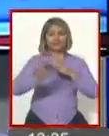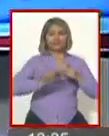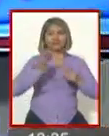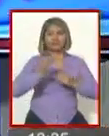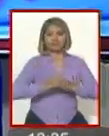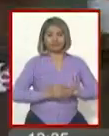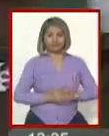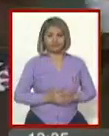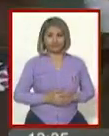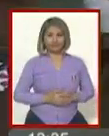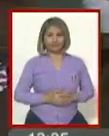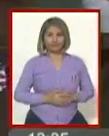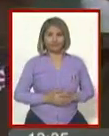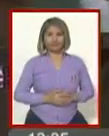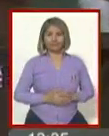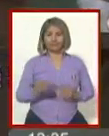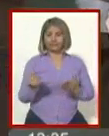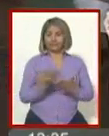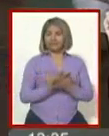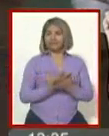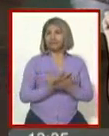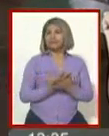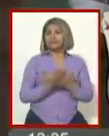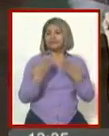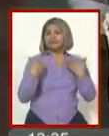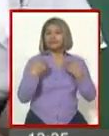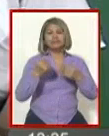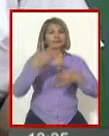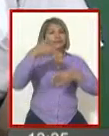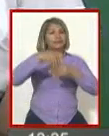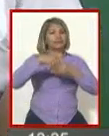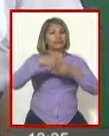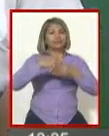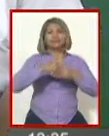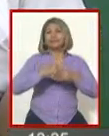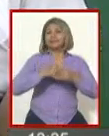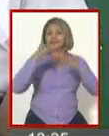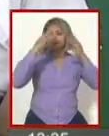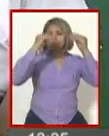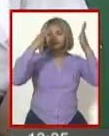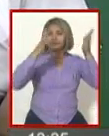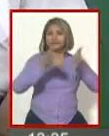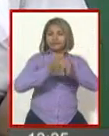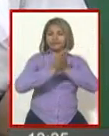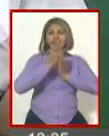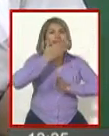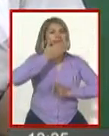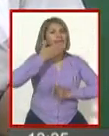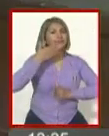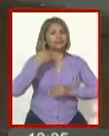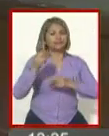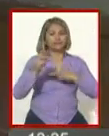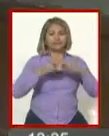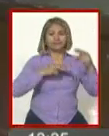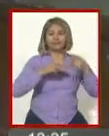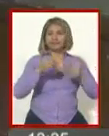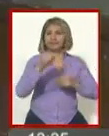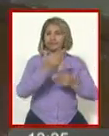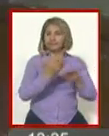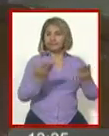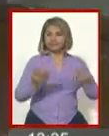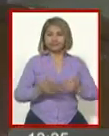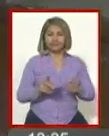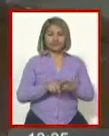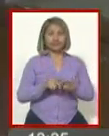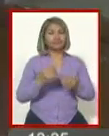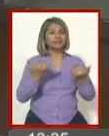federación. La nueva plataforma que postulan para las elecciones del Magisterio Urbano piden mejora para la infraestructura, entre otros,